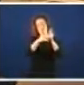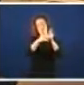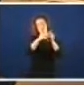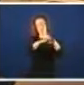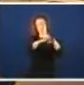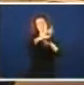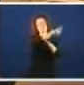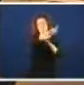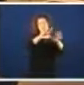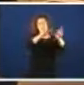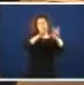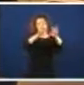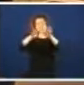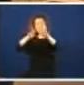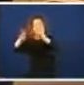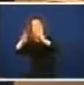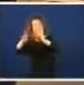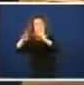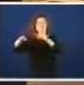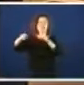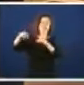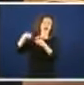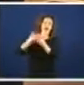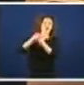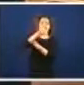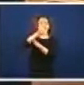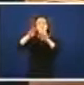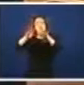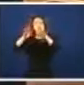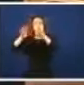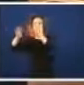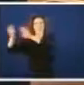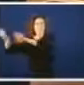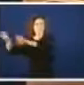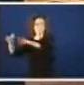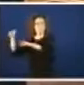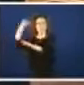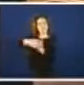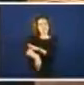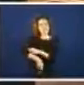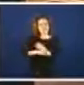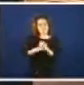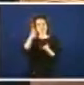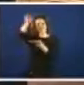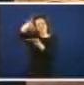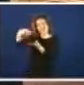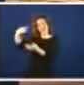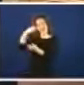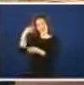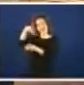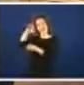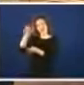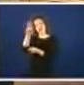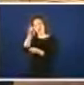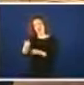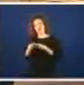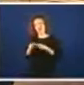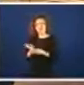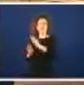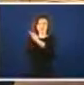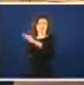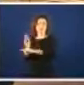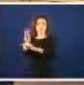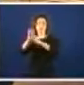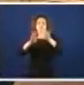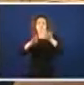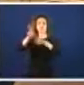e 1999 E entrega a sede Génova De 21 millóns de pesetas De